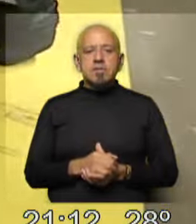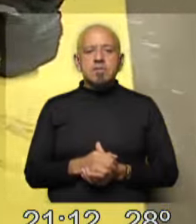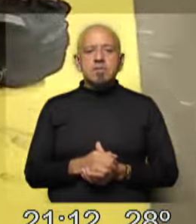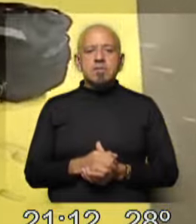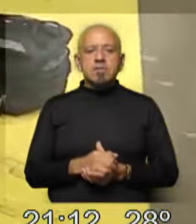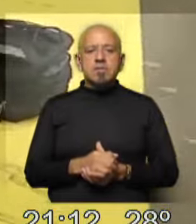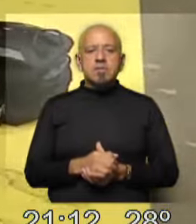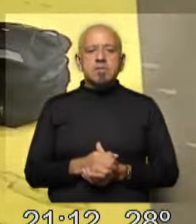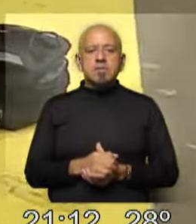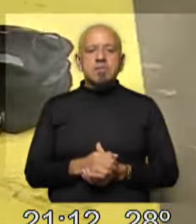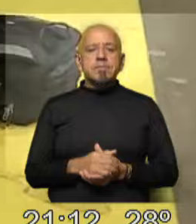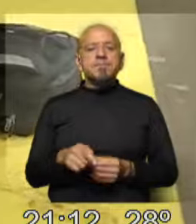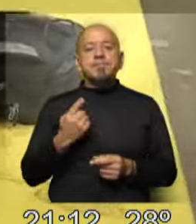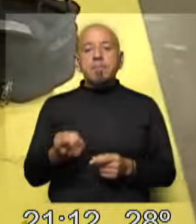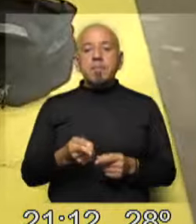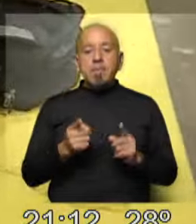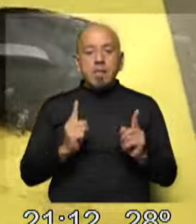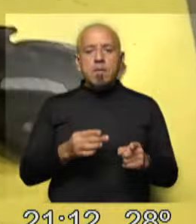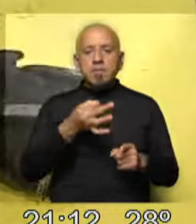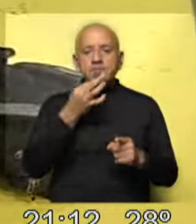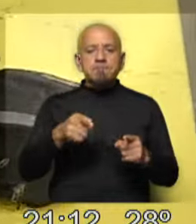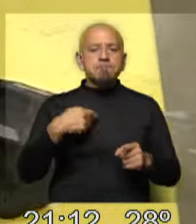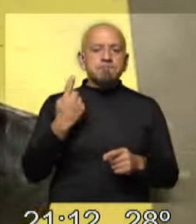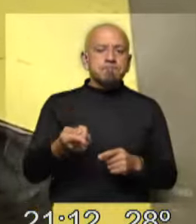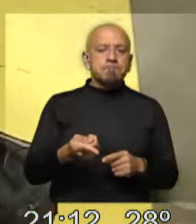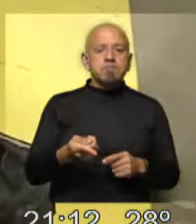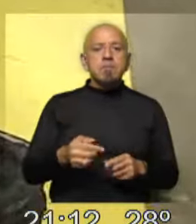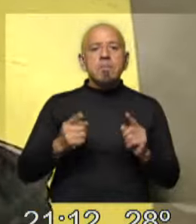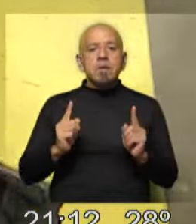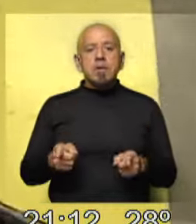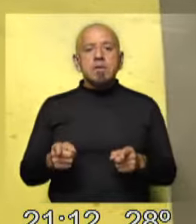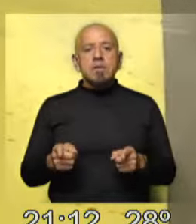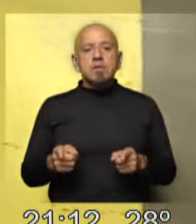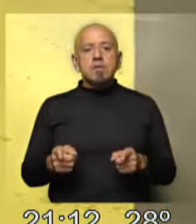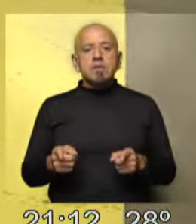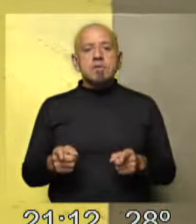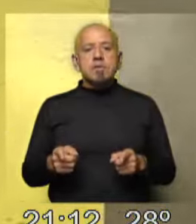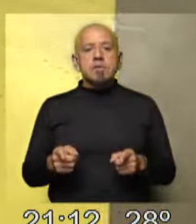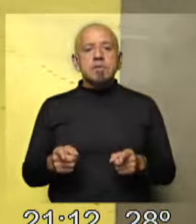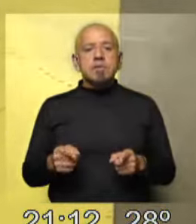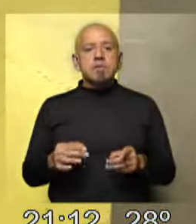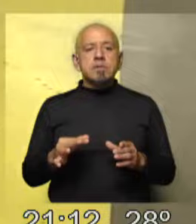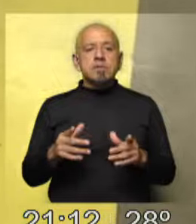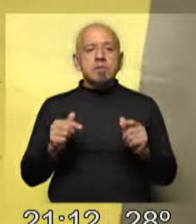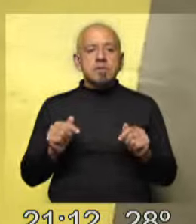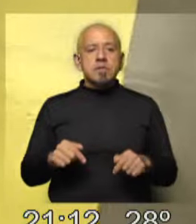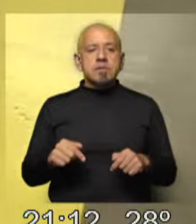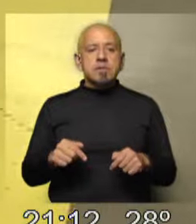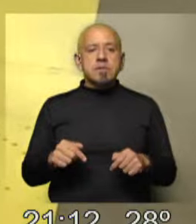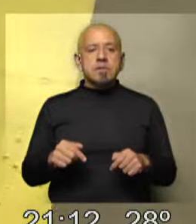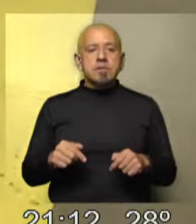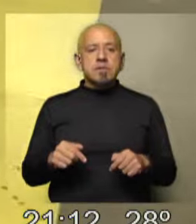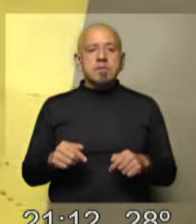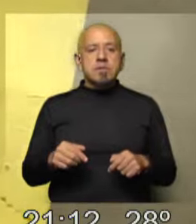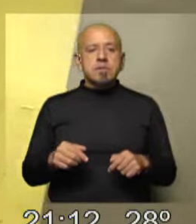Bueno nada contarles eso y otra cosa que les quería contar es que mañana también se va a estar inaugurando eh acá una o sea